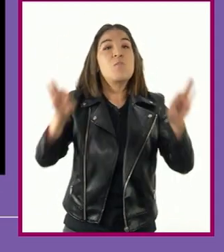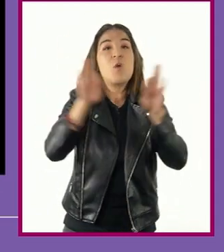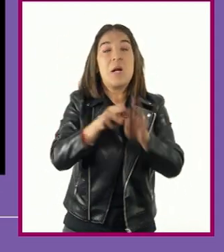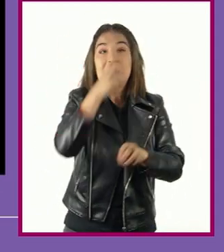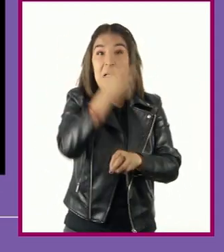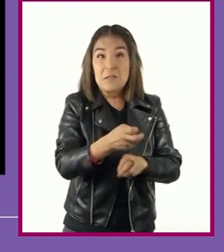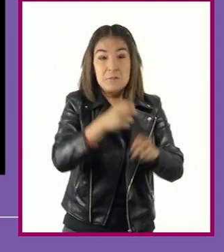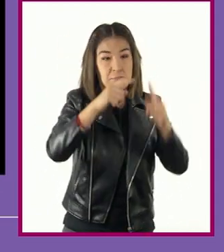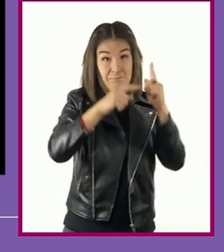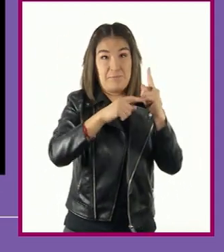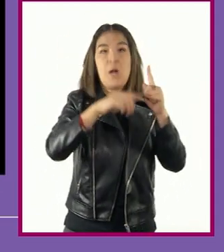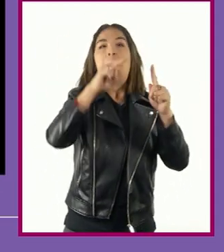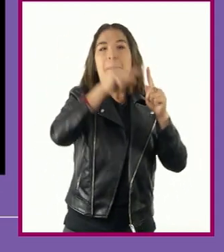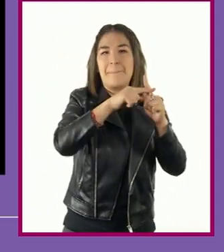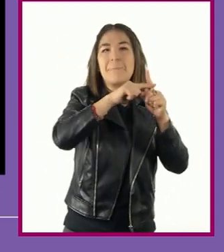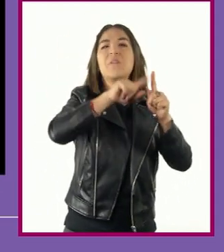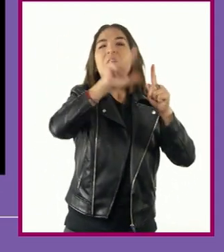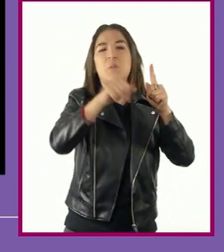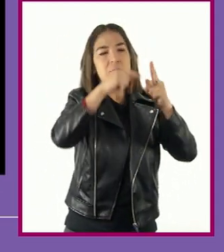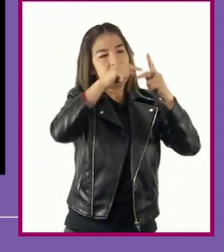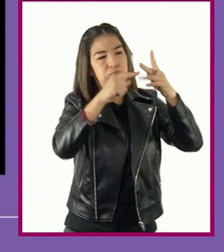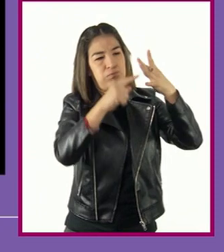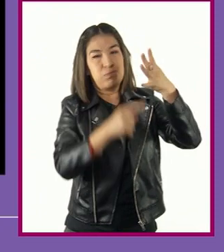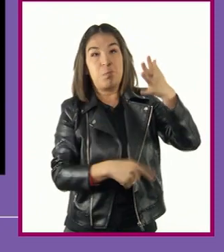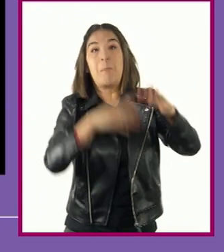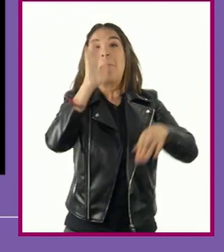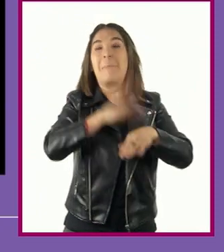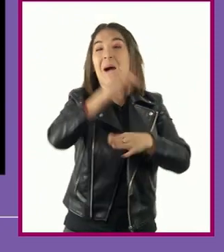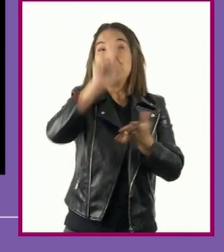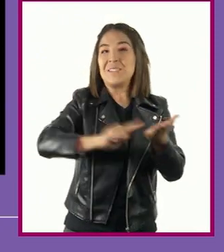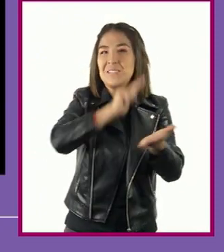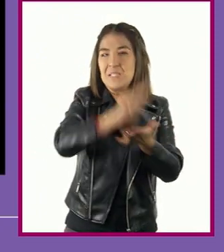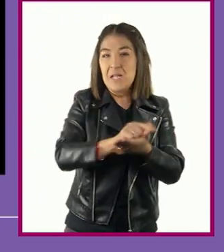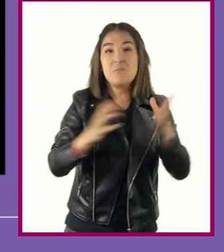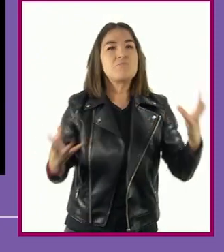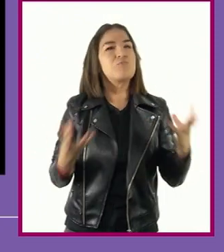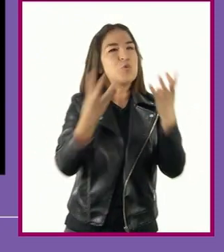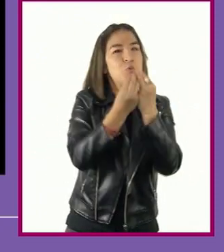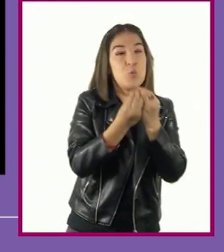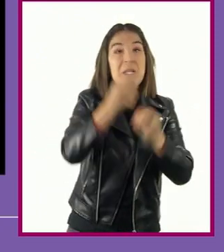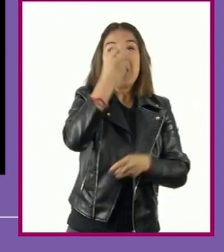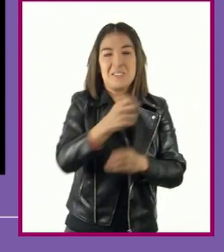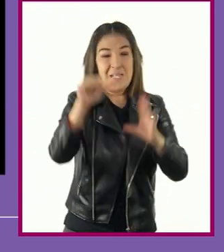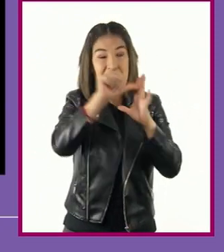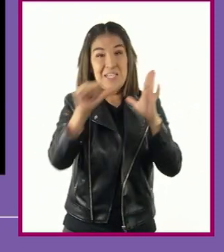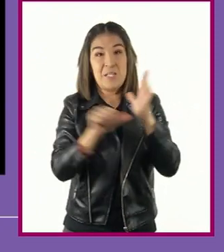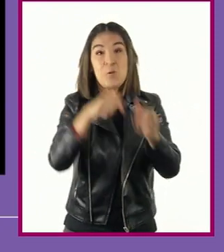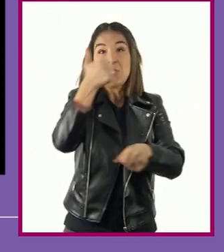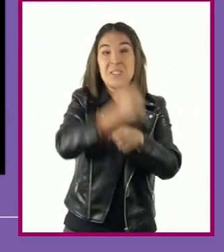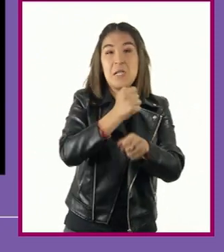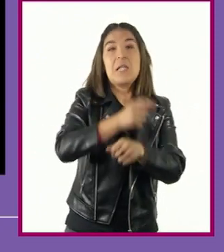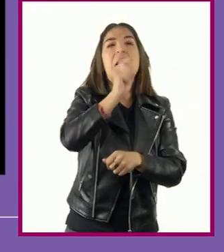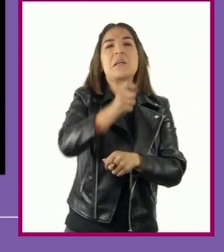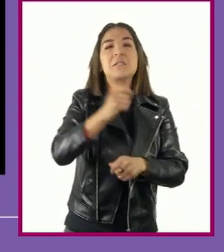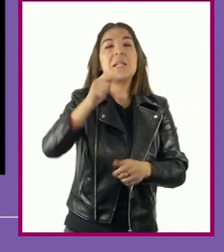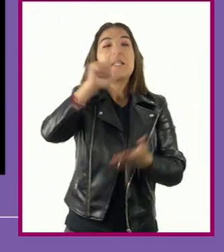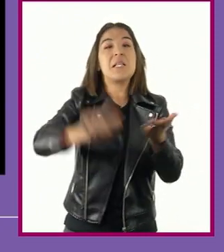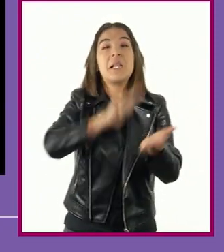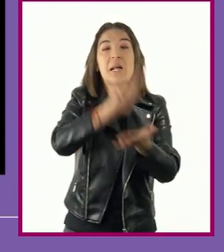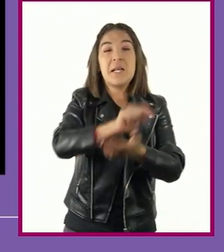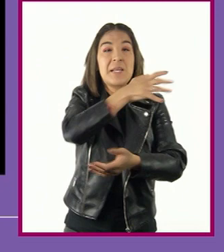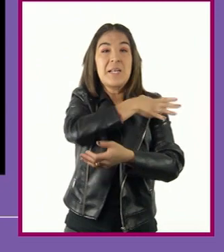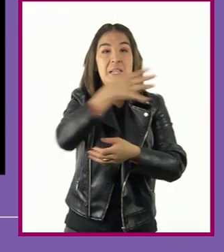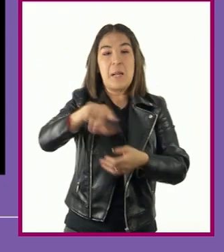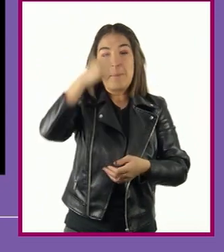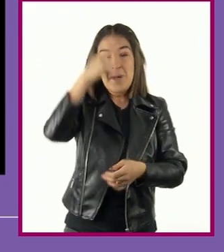las demás leyes. Así que el artículo 6 constitucional se desprende de la Ley General de Transparencia